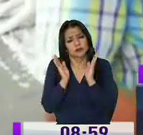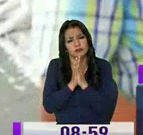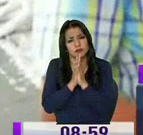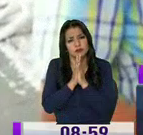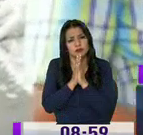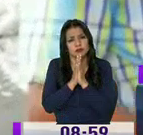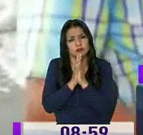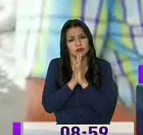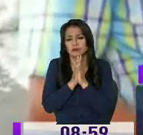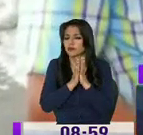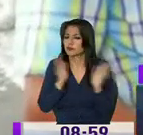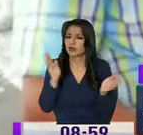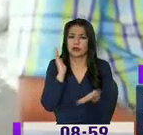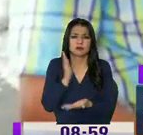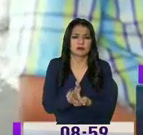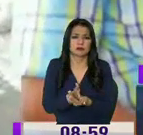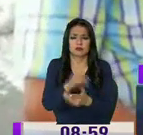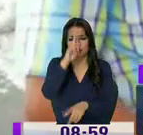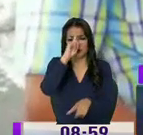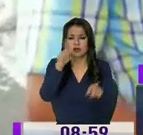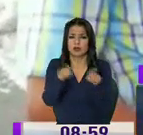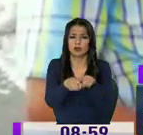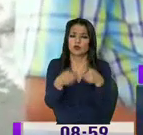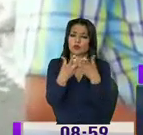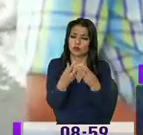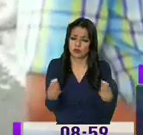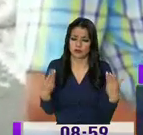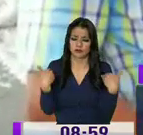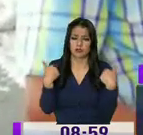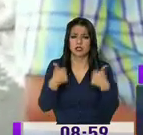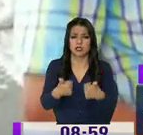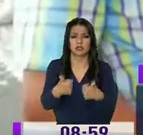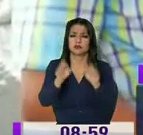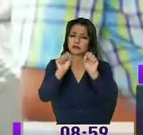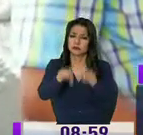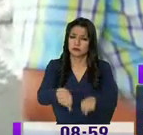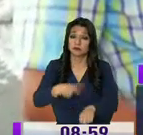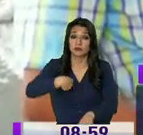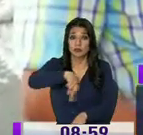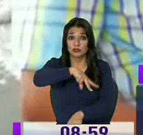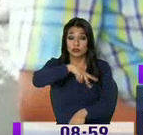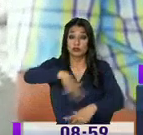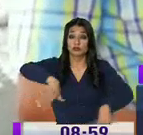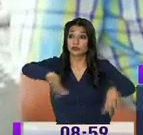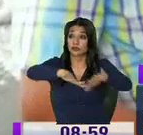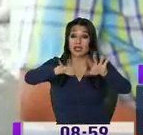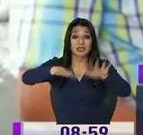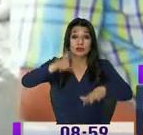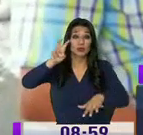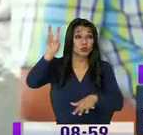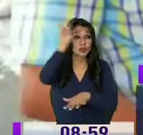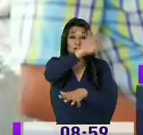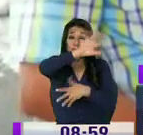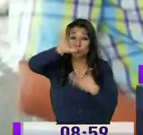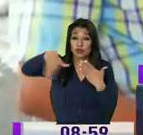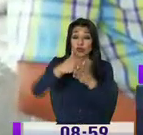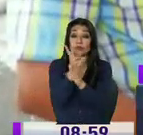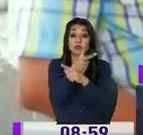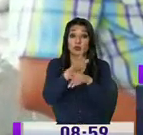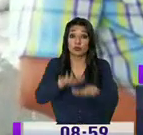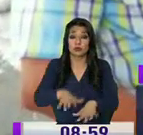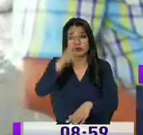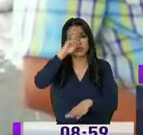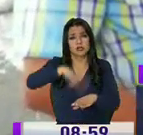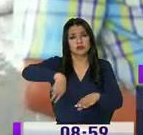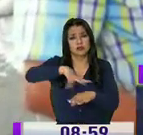ya cedan y lleguen a una feliz un acuerdo para que nosotros, el sector, toda la productividad nacional